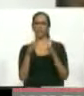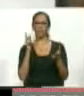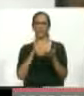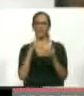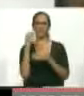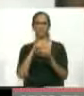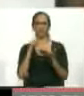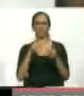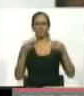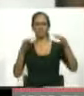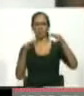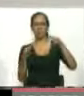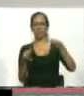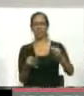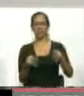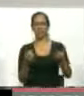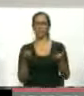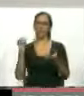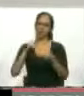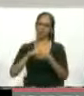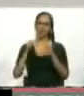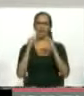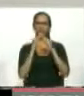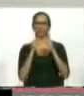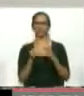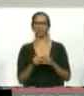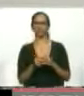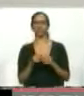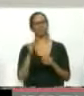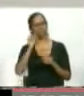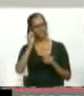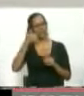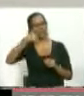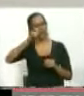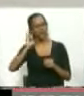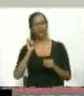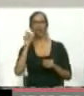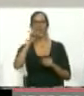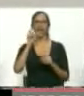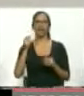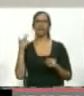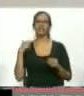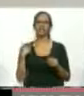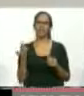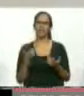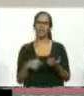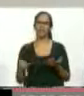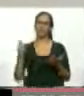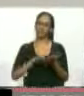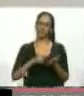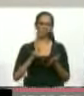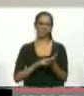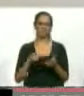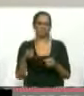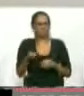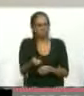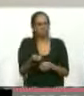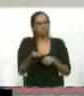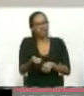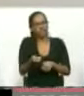llevar un accidente para empezar las casas sin pero hay otra cosa la gente tiene que presionar una de las formas de presionar